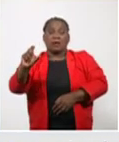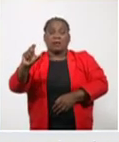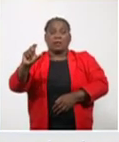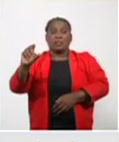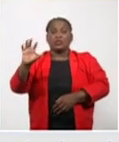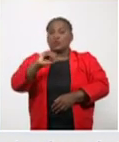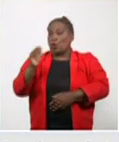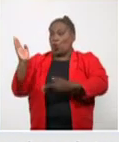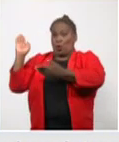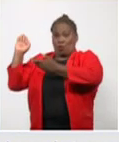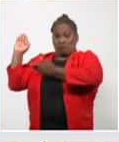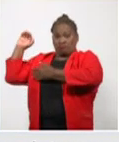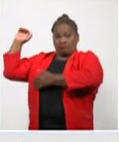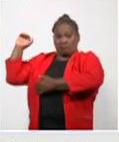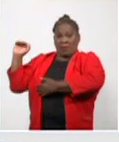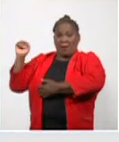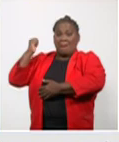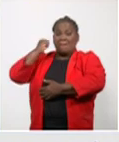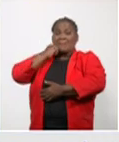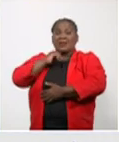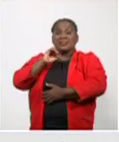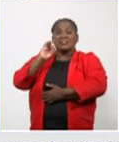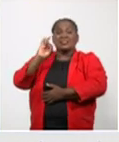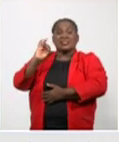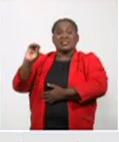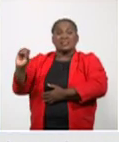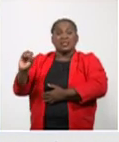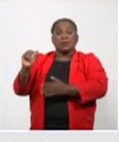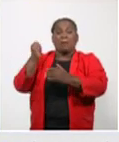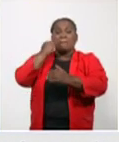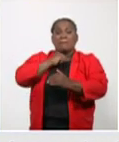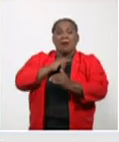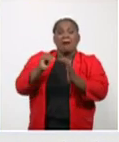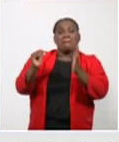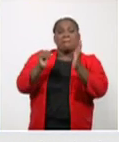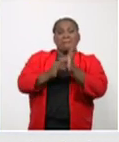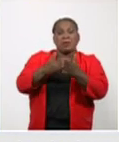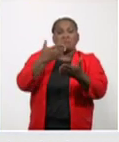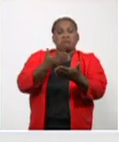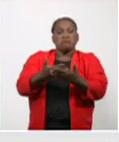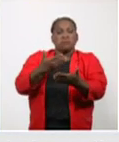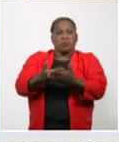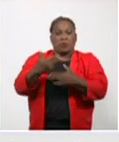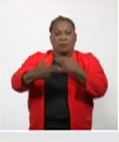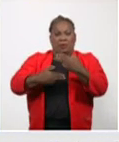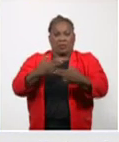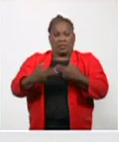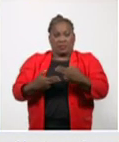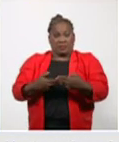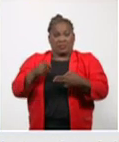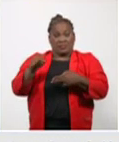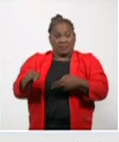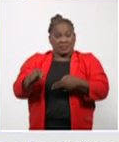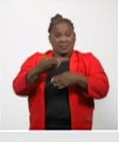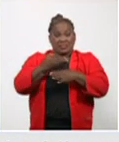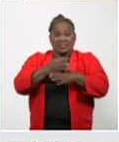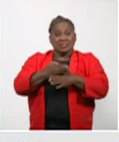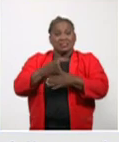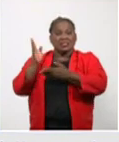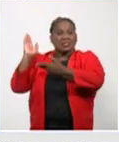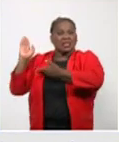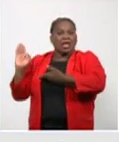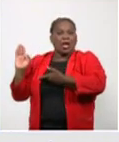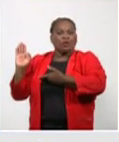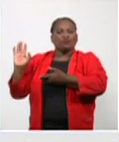de 700 y más de 1.000 muestras procesadas, y así una representación de todos los territorios, lo